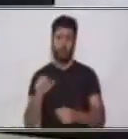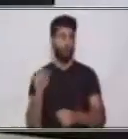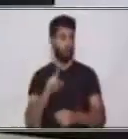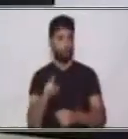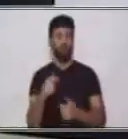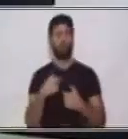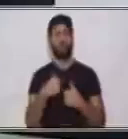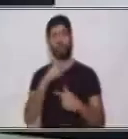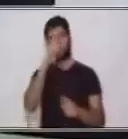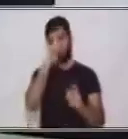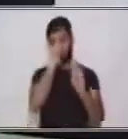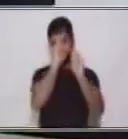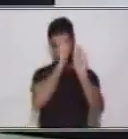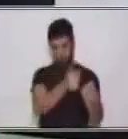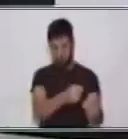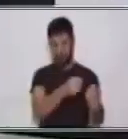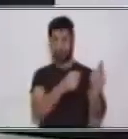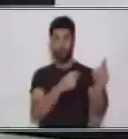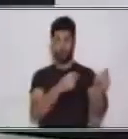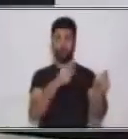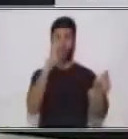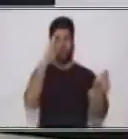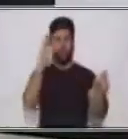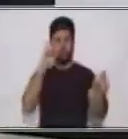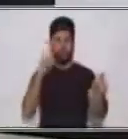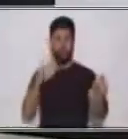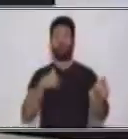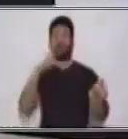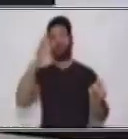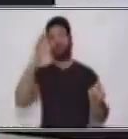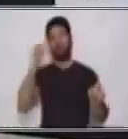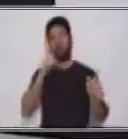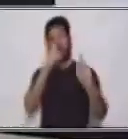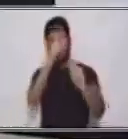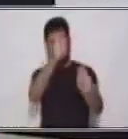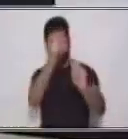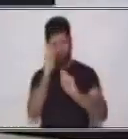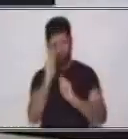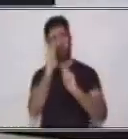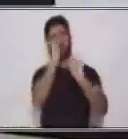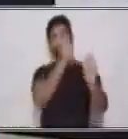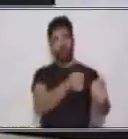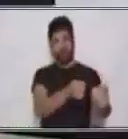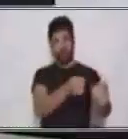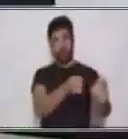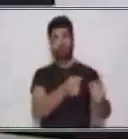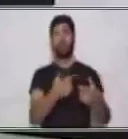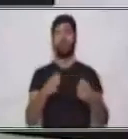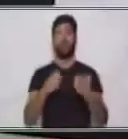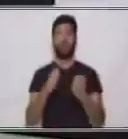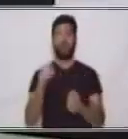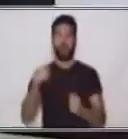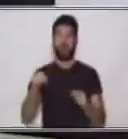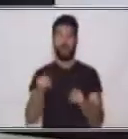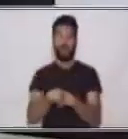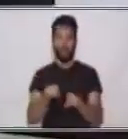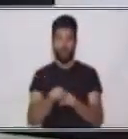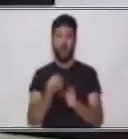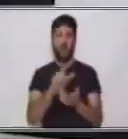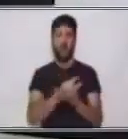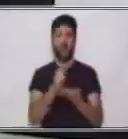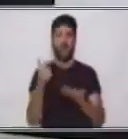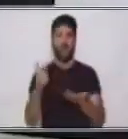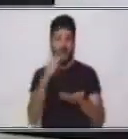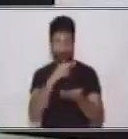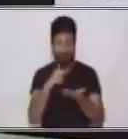nosotros tenemos que aprender es a respetar esas opiniones. Entonces, por lo mismo, nosotros a través de la lectura podemos